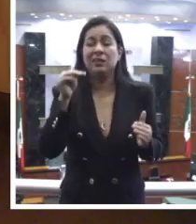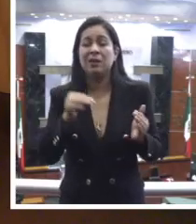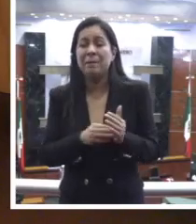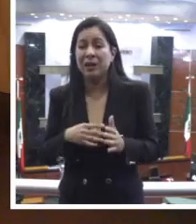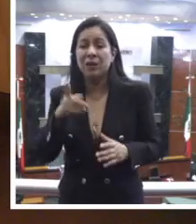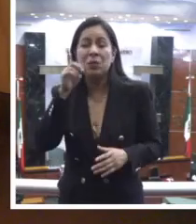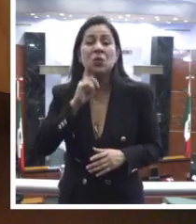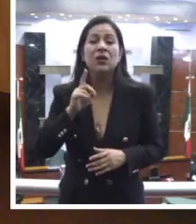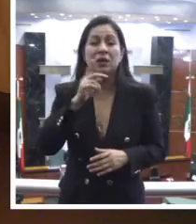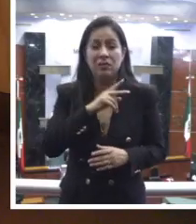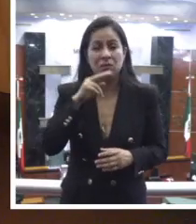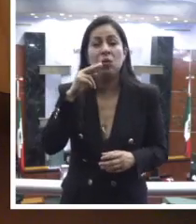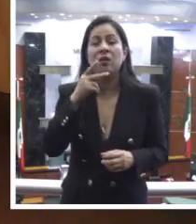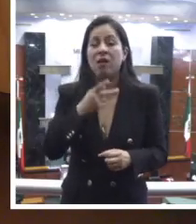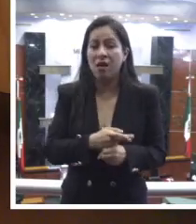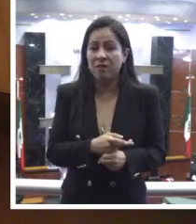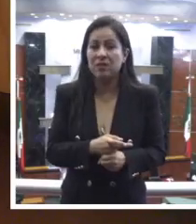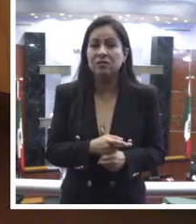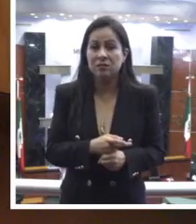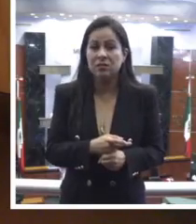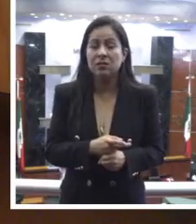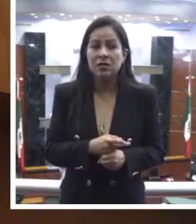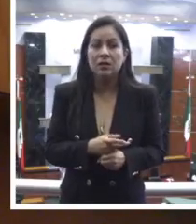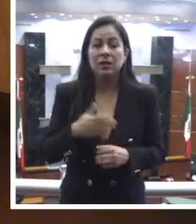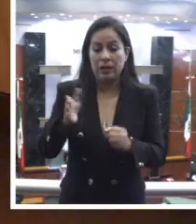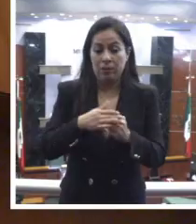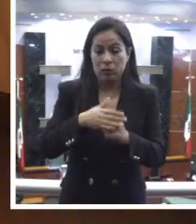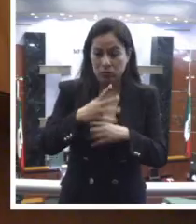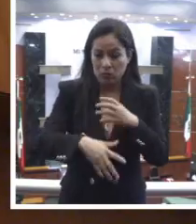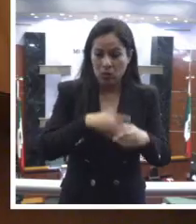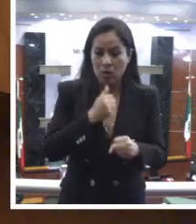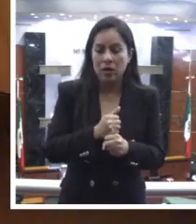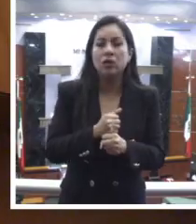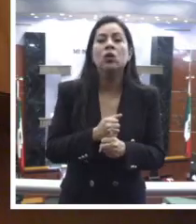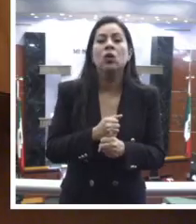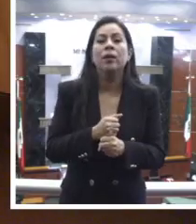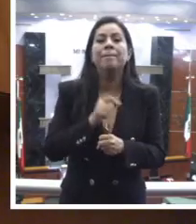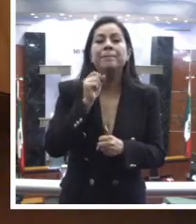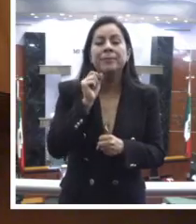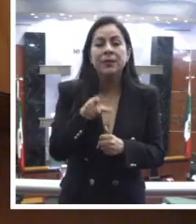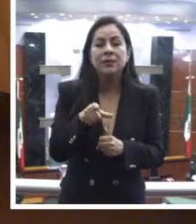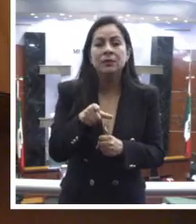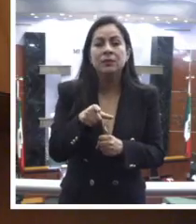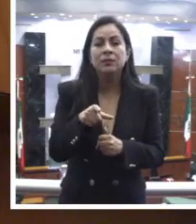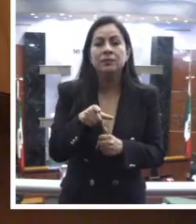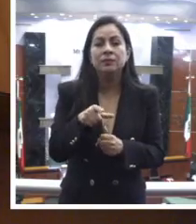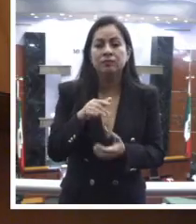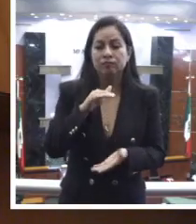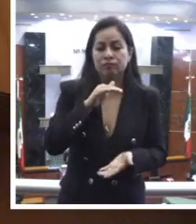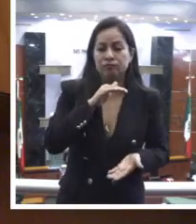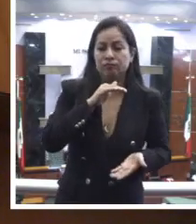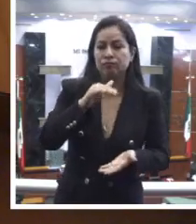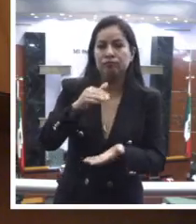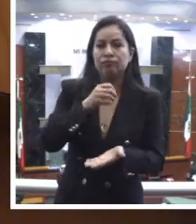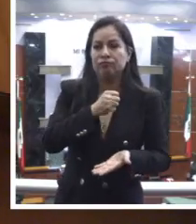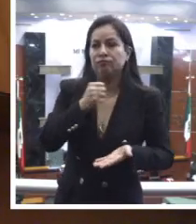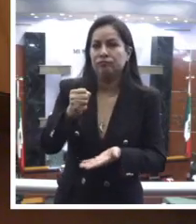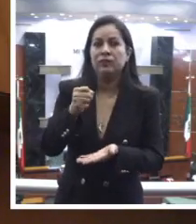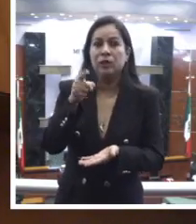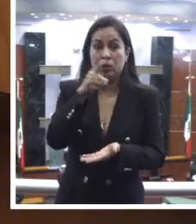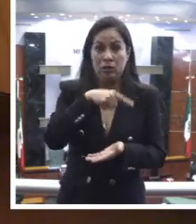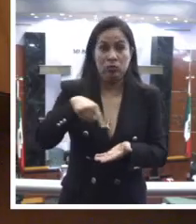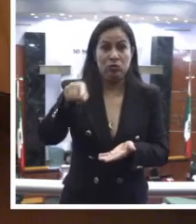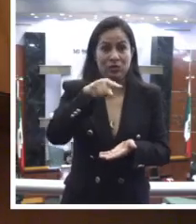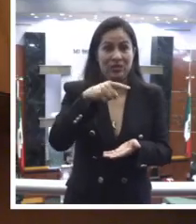en situación de vulnerabilidad, y que para el próximo año, en el paquete económico que hoy